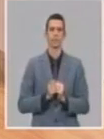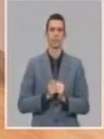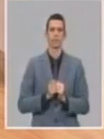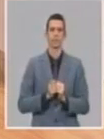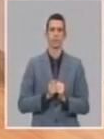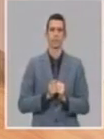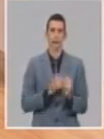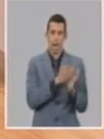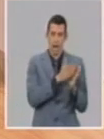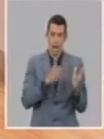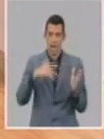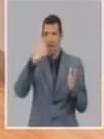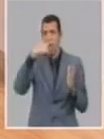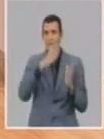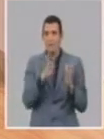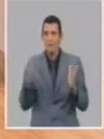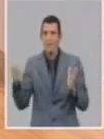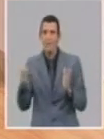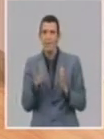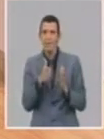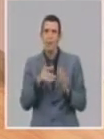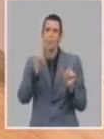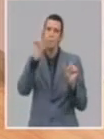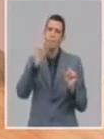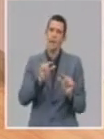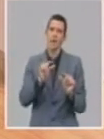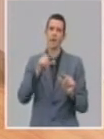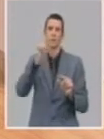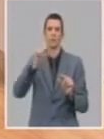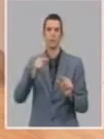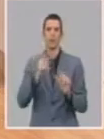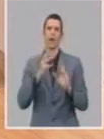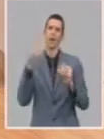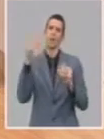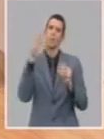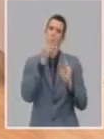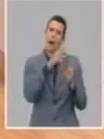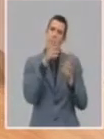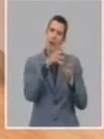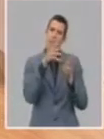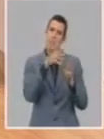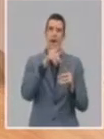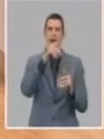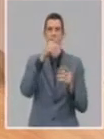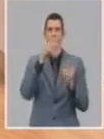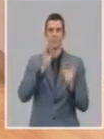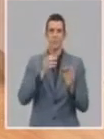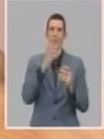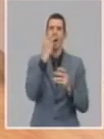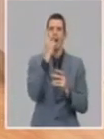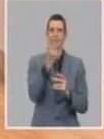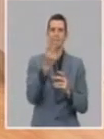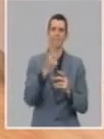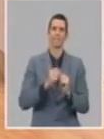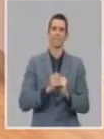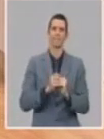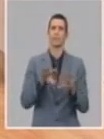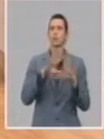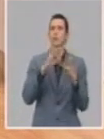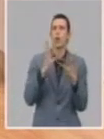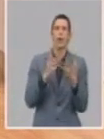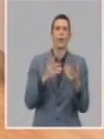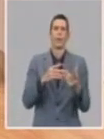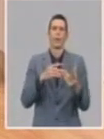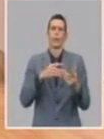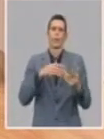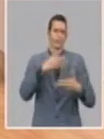personas acudan a las oficinas administración tributaria no es necesario están prorrogados todos los trámites y además